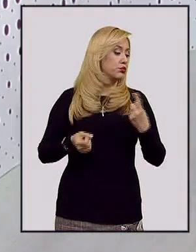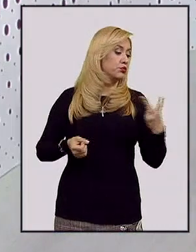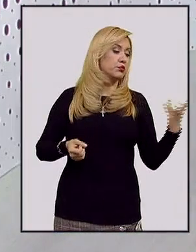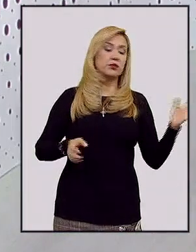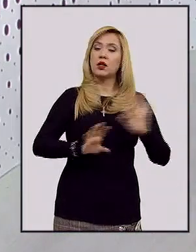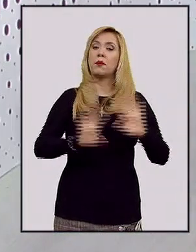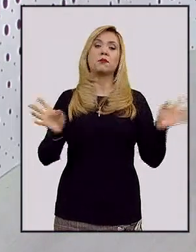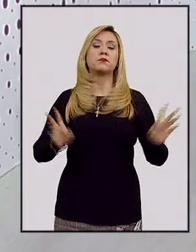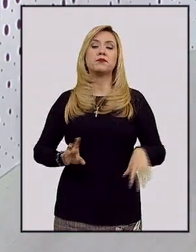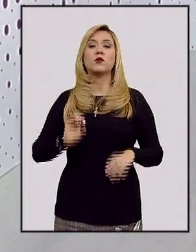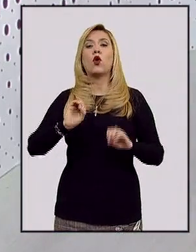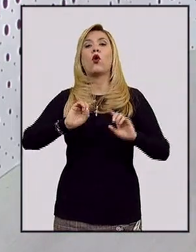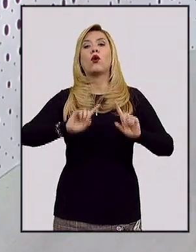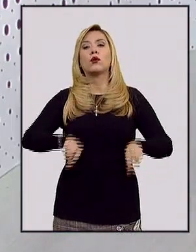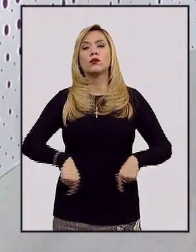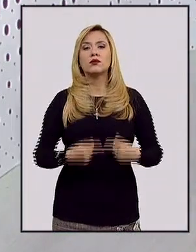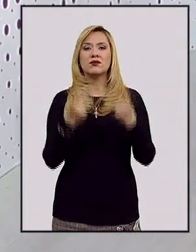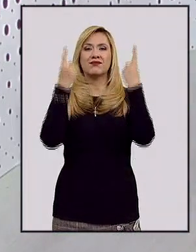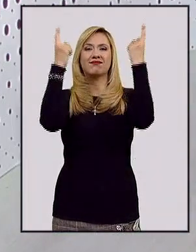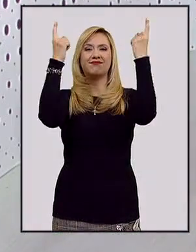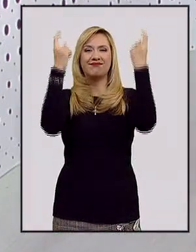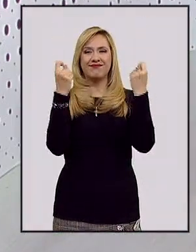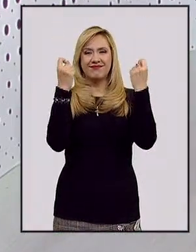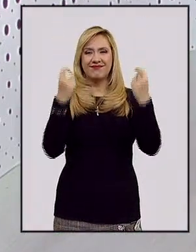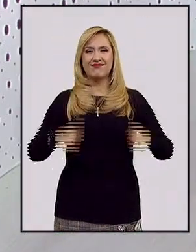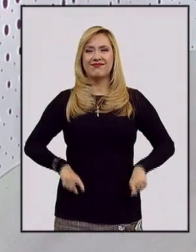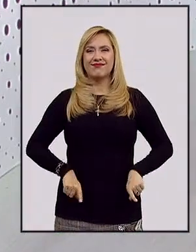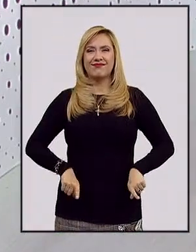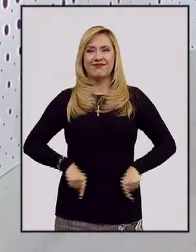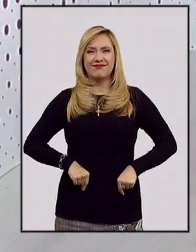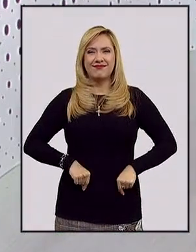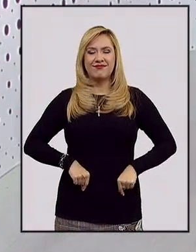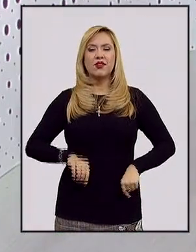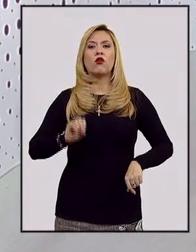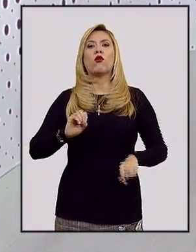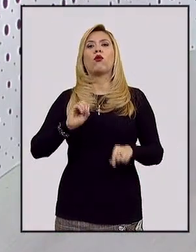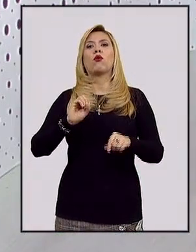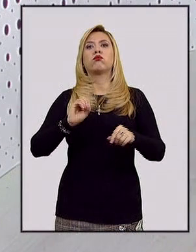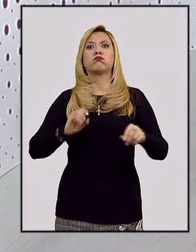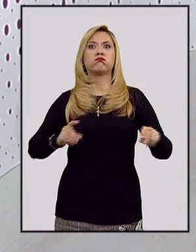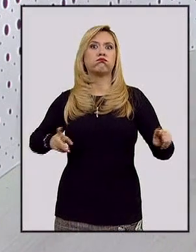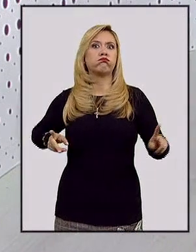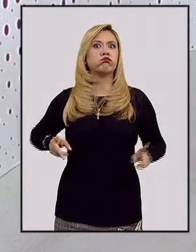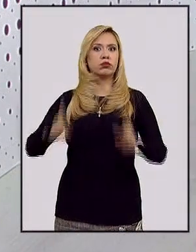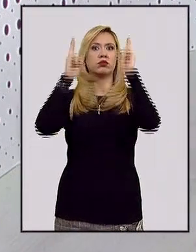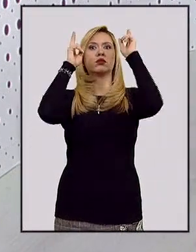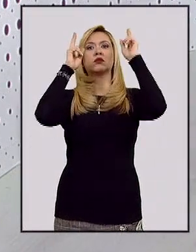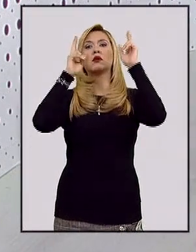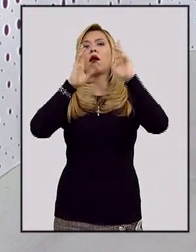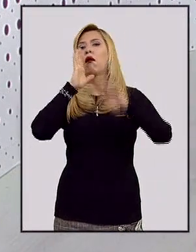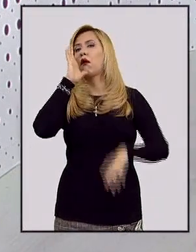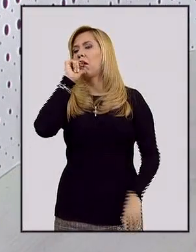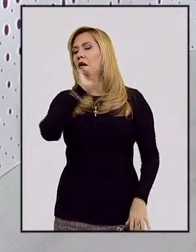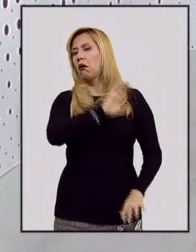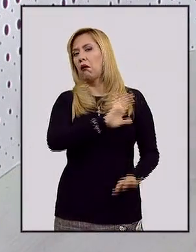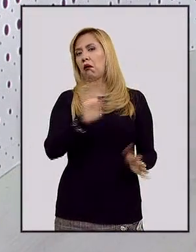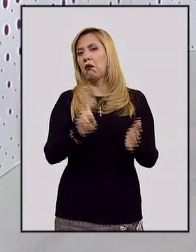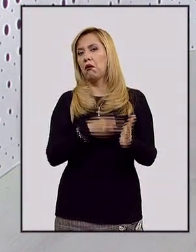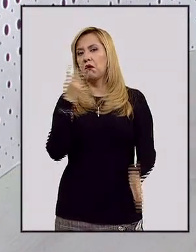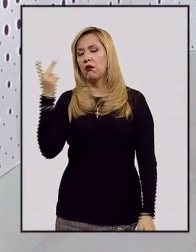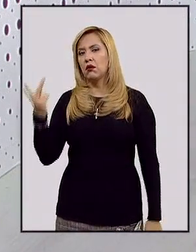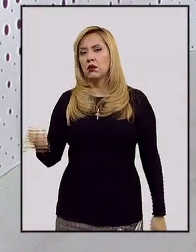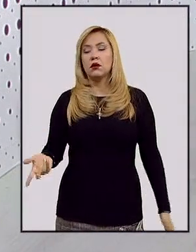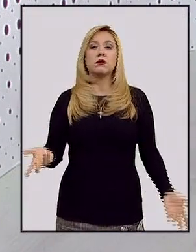a poner el DIU sin avisarte, ¿no? O te voy a esterilizar, que eso es todavía peor porque entonces ya es irreversible la cuestión, ¿no? Además,